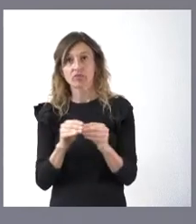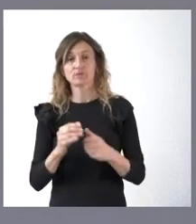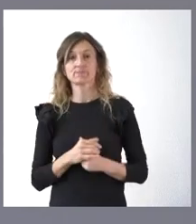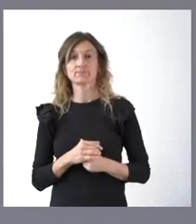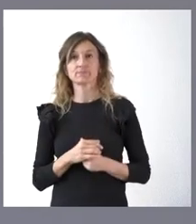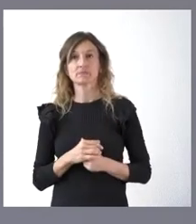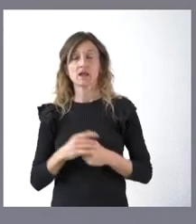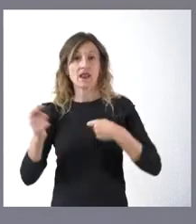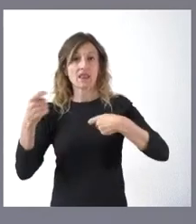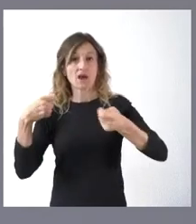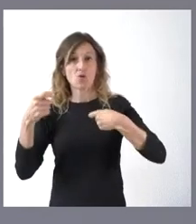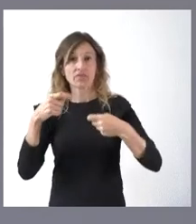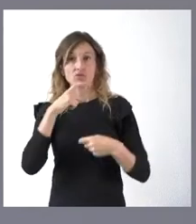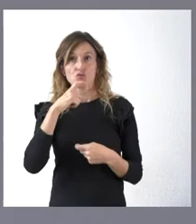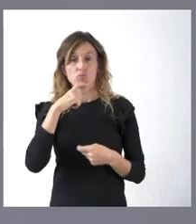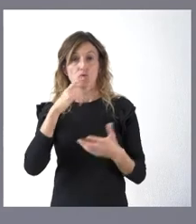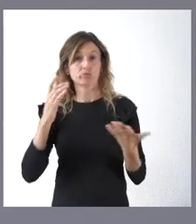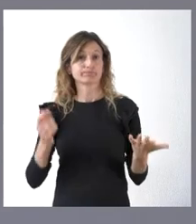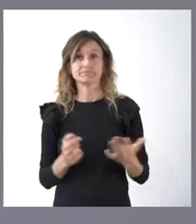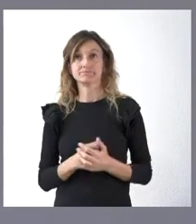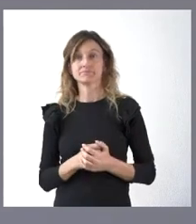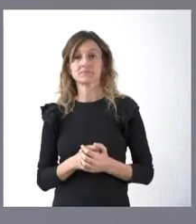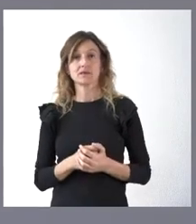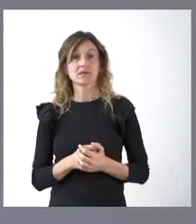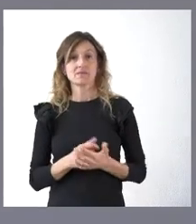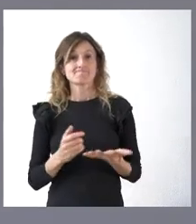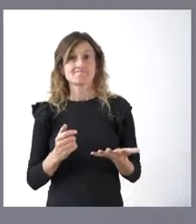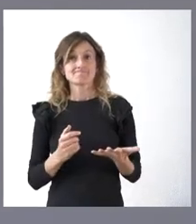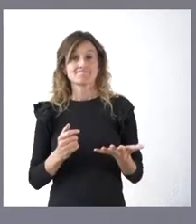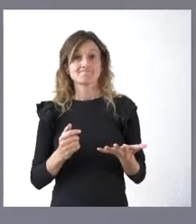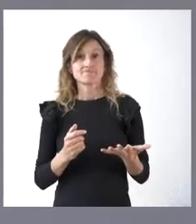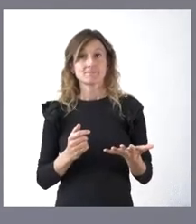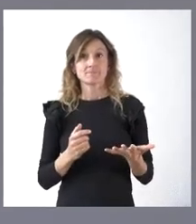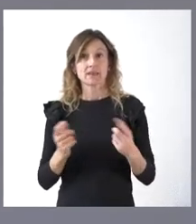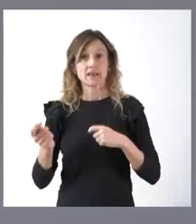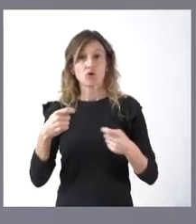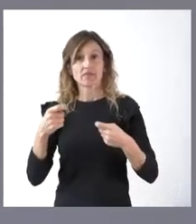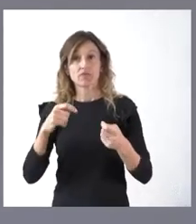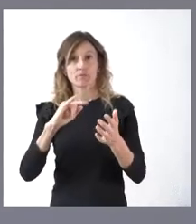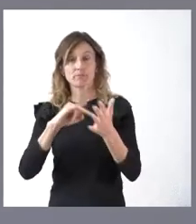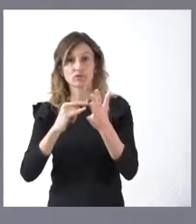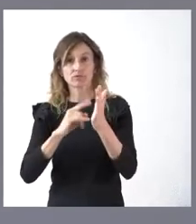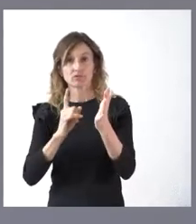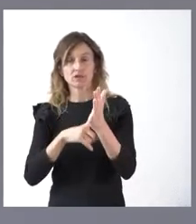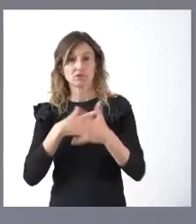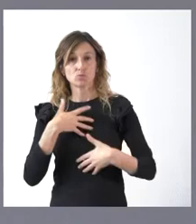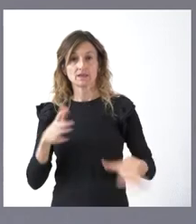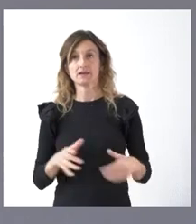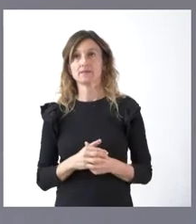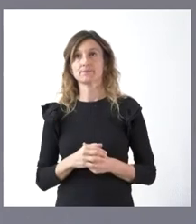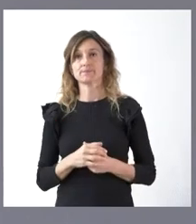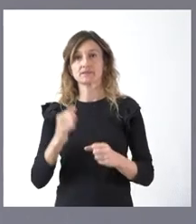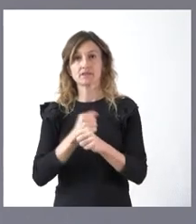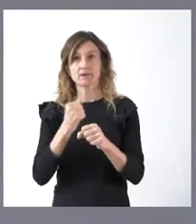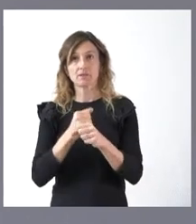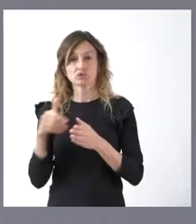está siendo la negociación pues la negociación propia de cualquier proyecto de ley no trabajamos en la misma